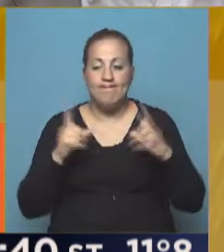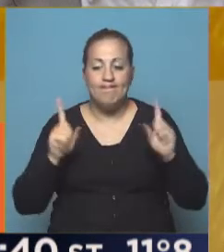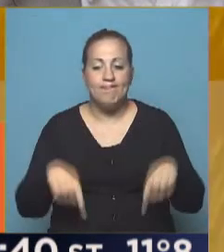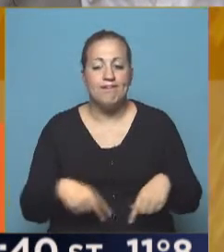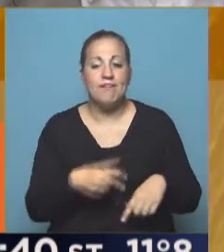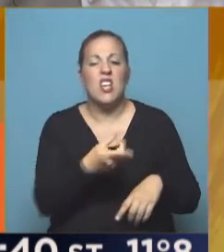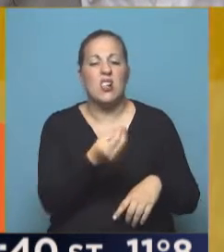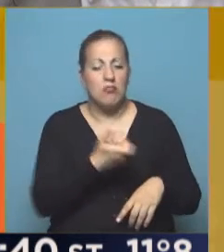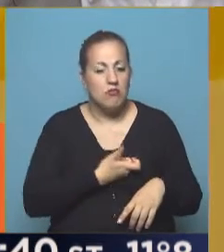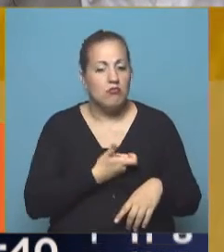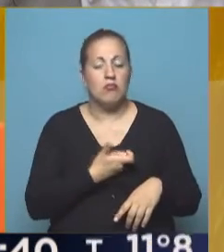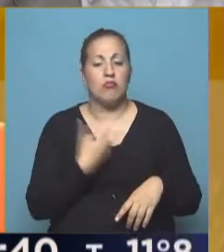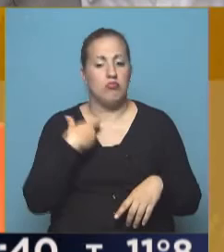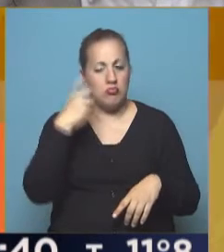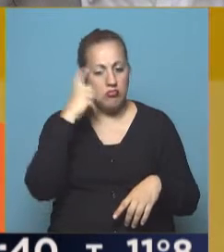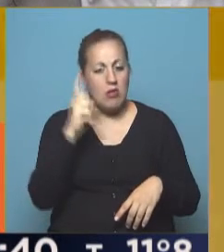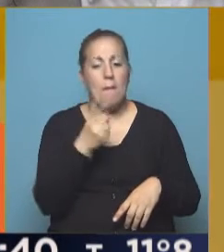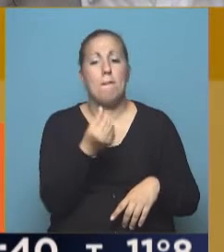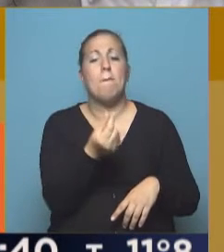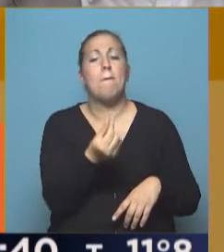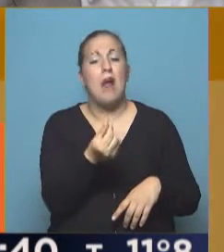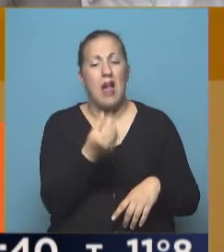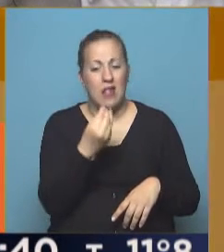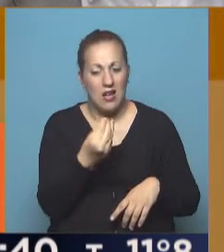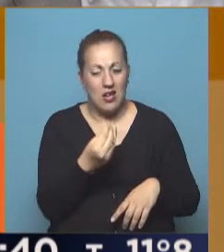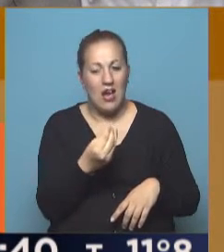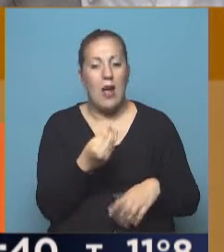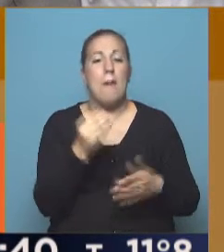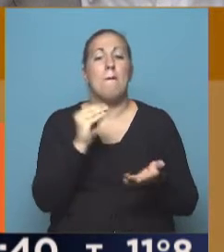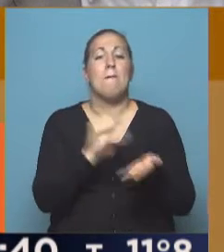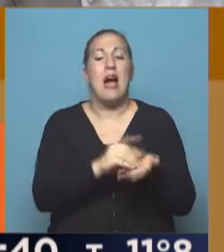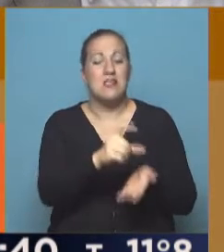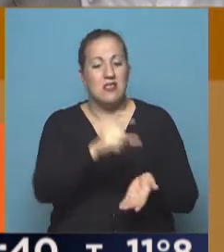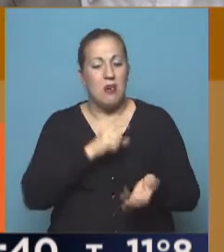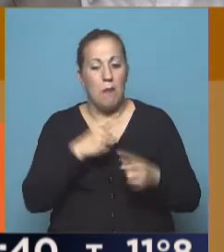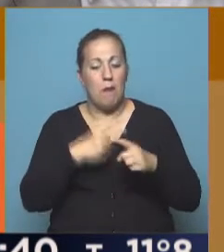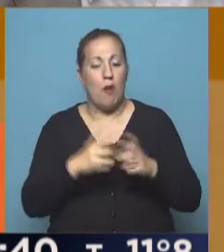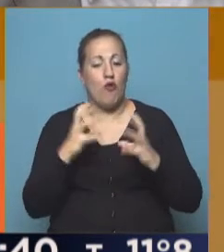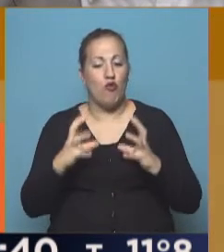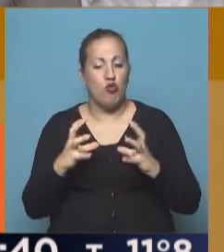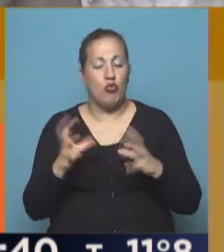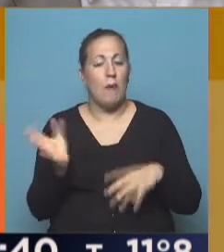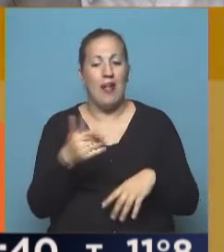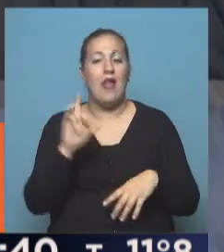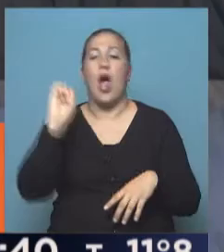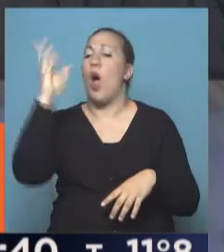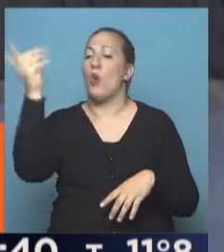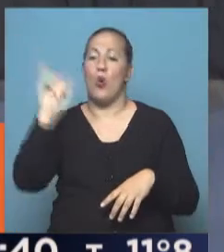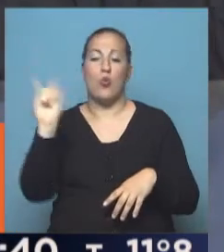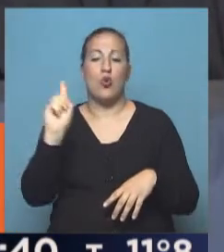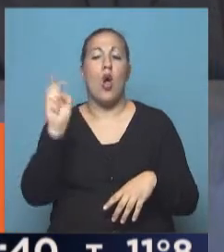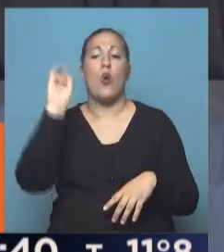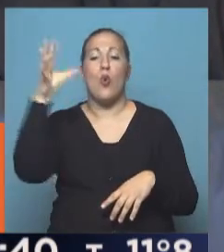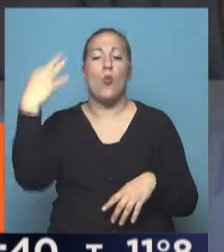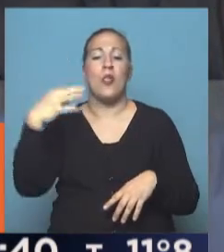estás comentando, de una plata que viene adicional de Fútbol para Todos. Pero de los clubes, a los clubes hay que respetarlo, hay que